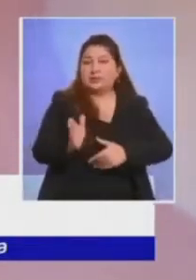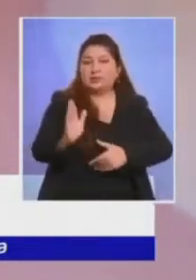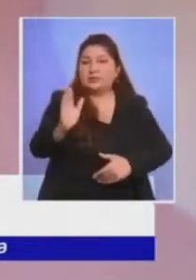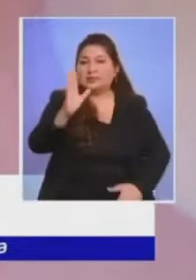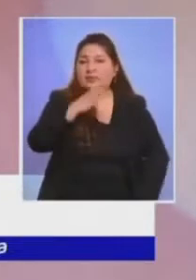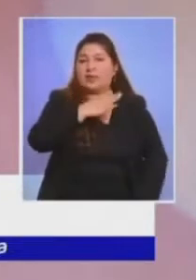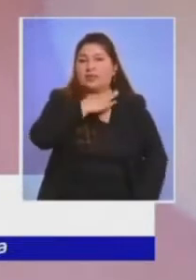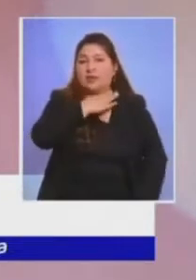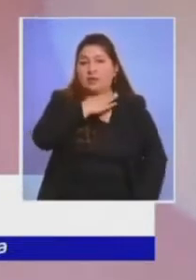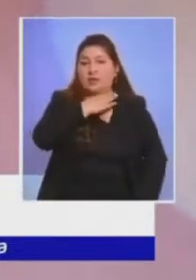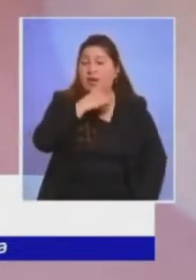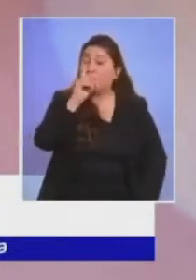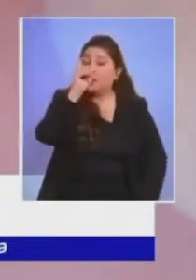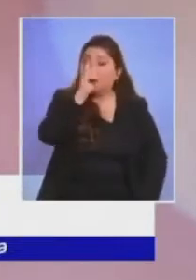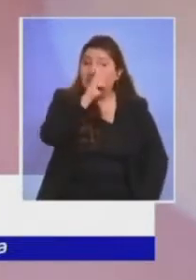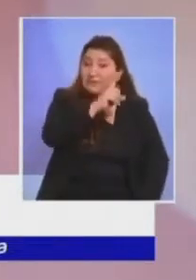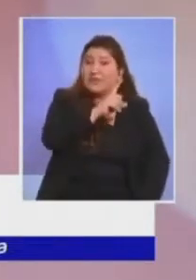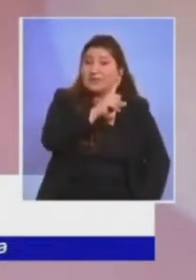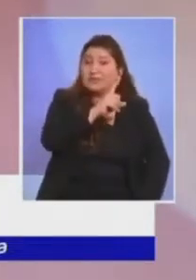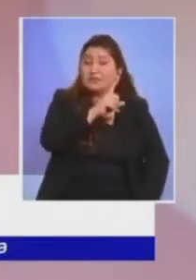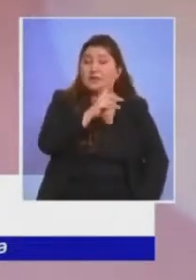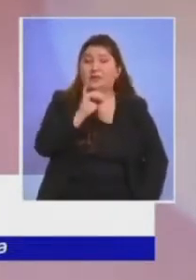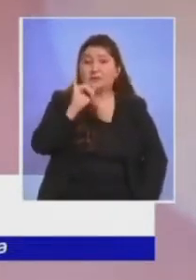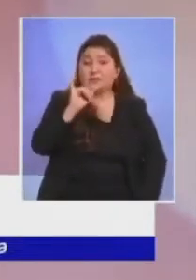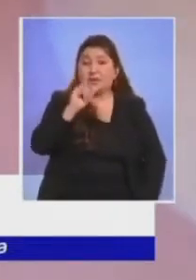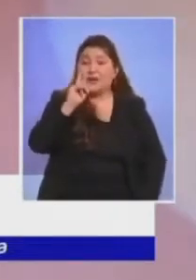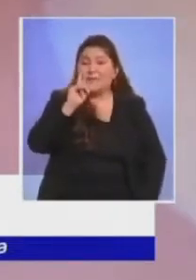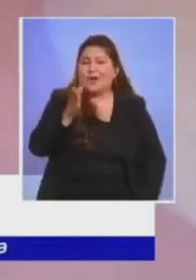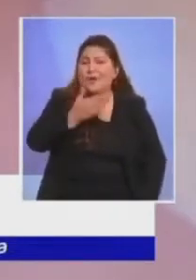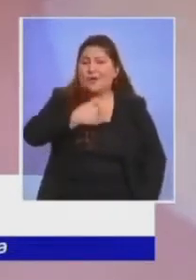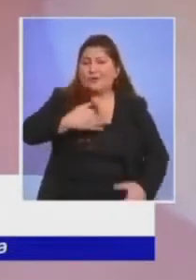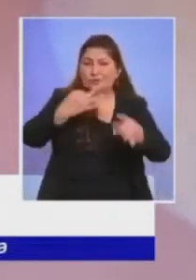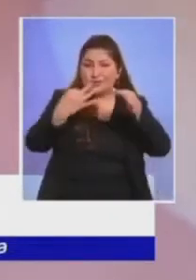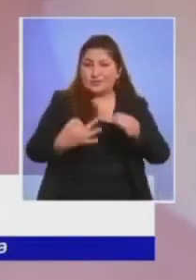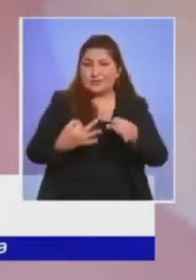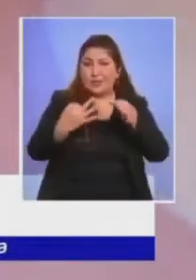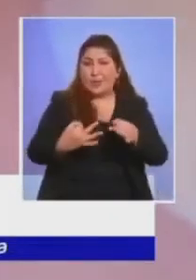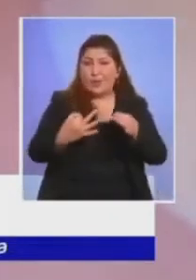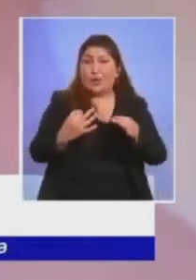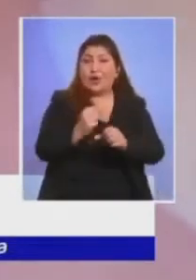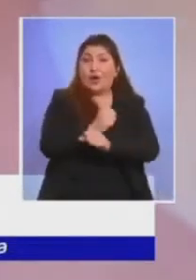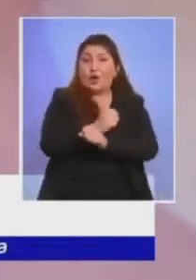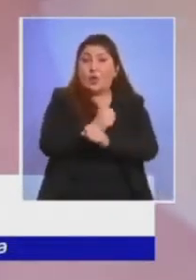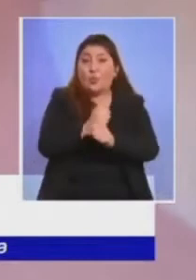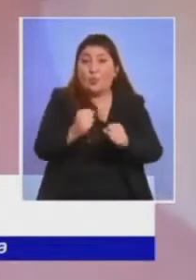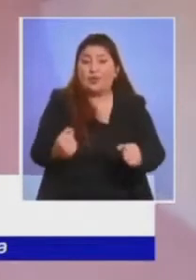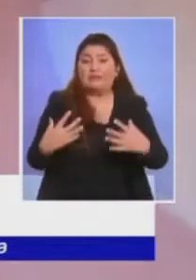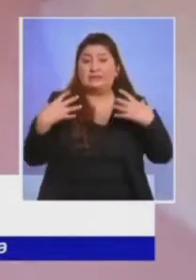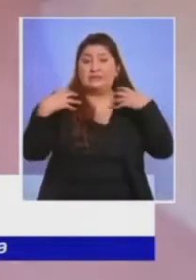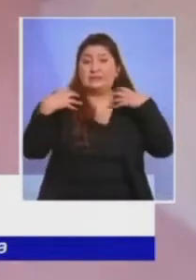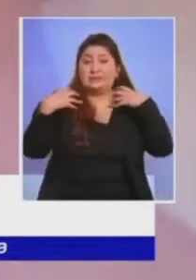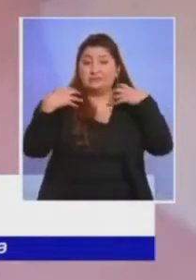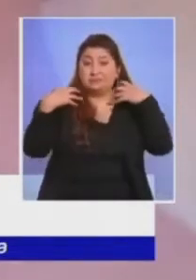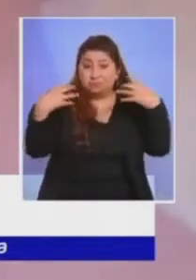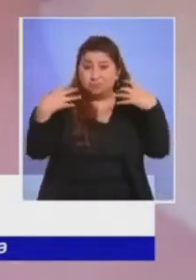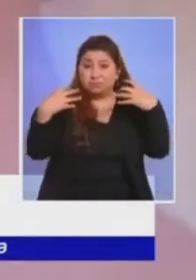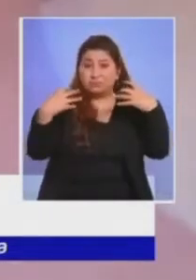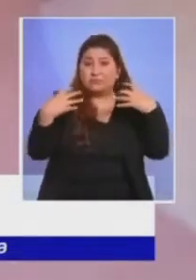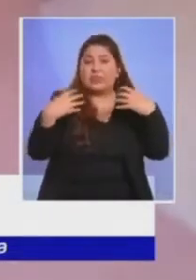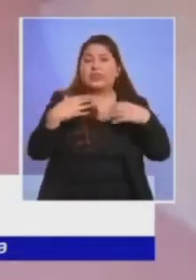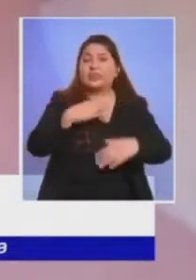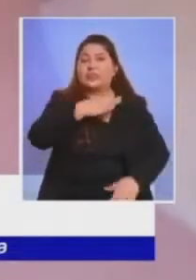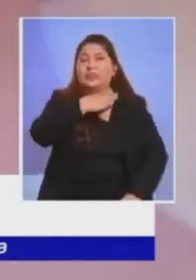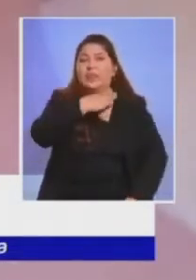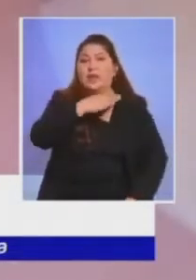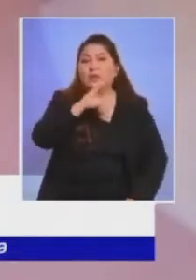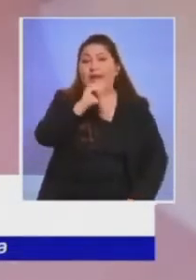que va a ser complejo, pero tenemos la más profunda convicción de que no puede haber una carga de deuda como la ha sido la del CAE y la de